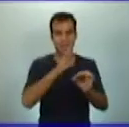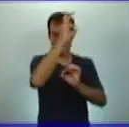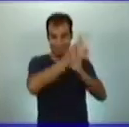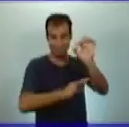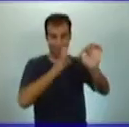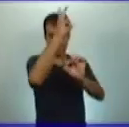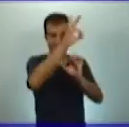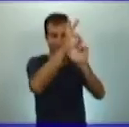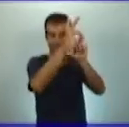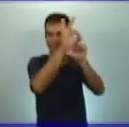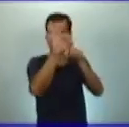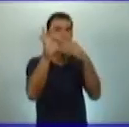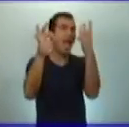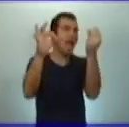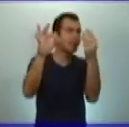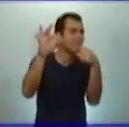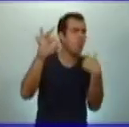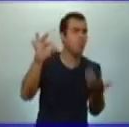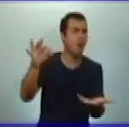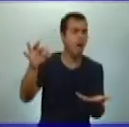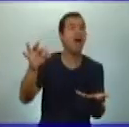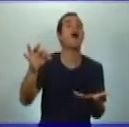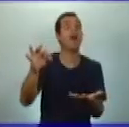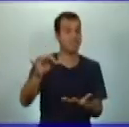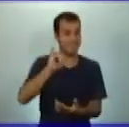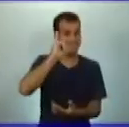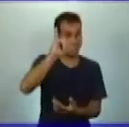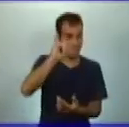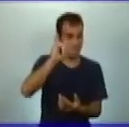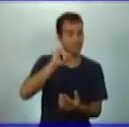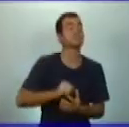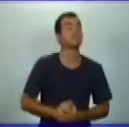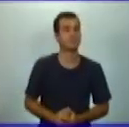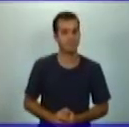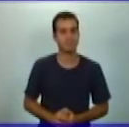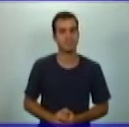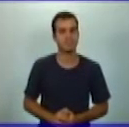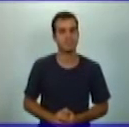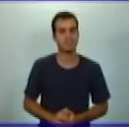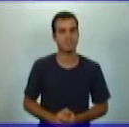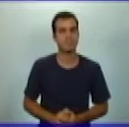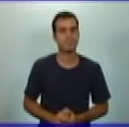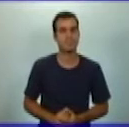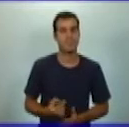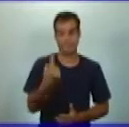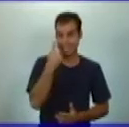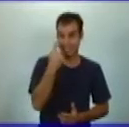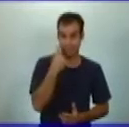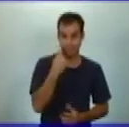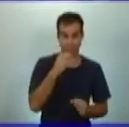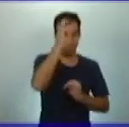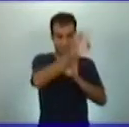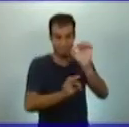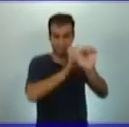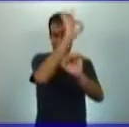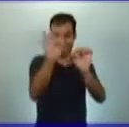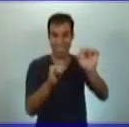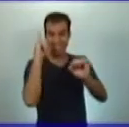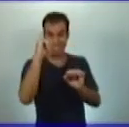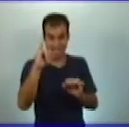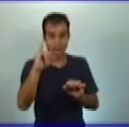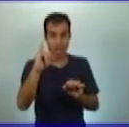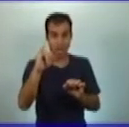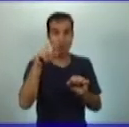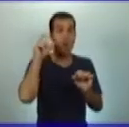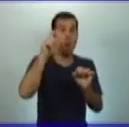último nivel de energía? 6 electrones. Por tanto, podemos decir que por tener 6 electrones en el último nivel